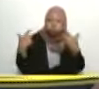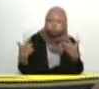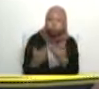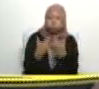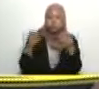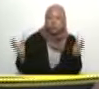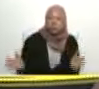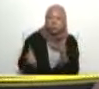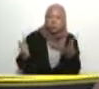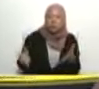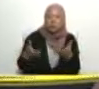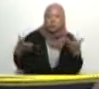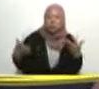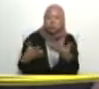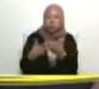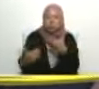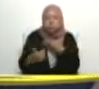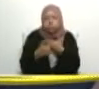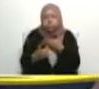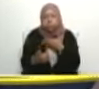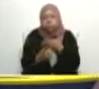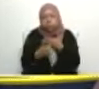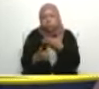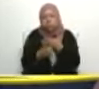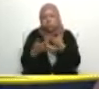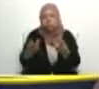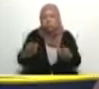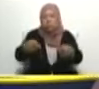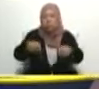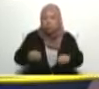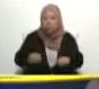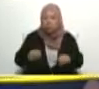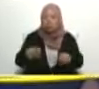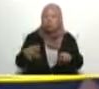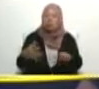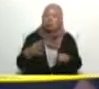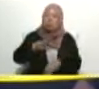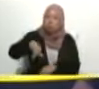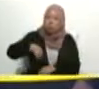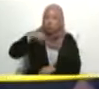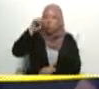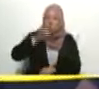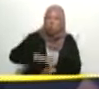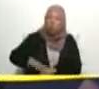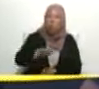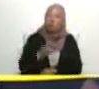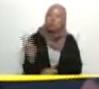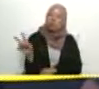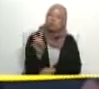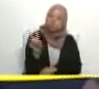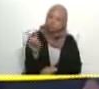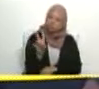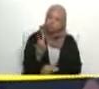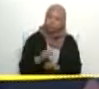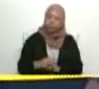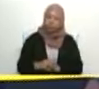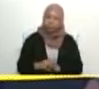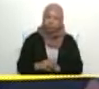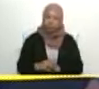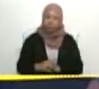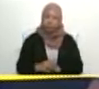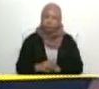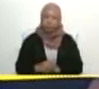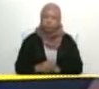sistemática agresión permanente contra nuestro pueblo, contra nuestro país, contra nuestra patria. Así